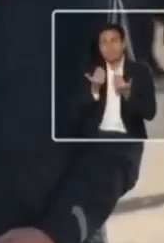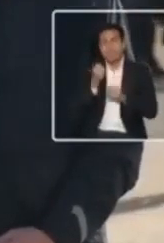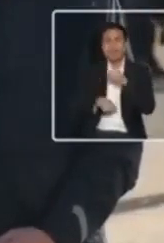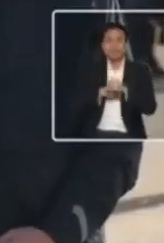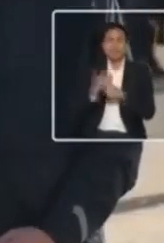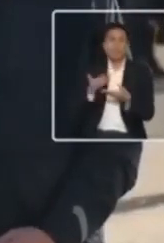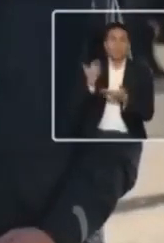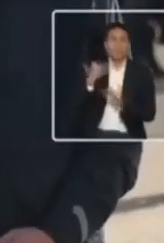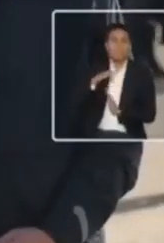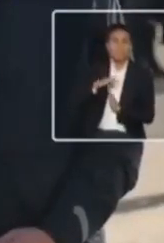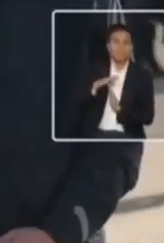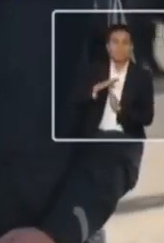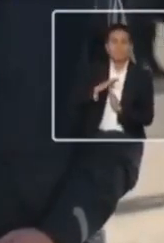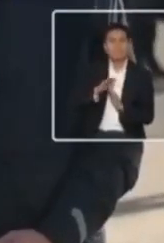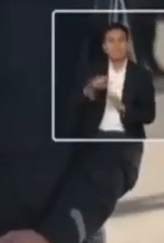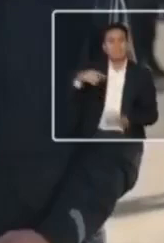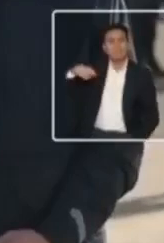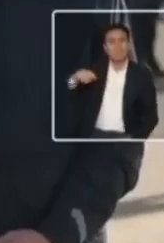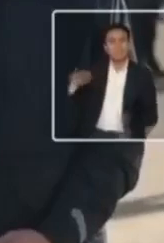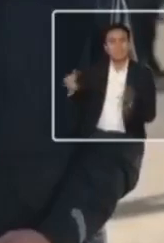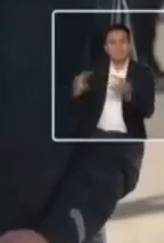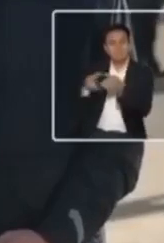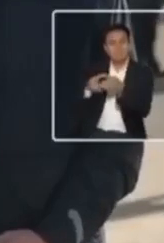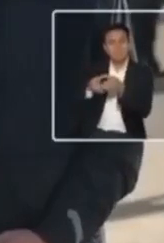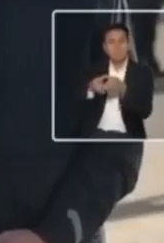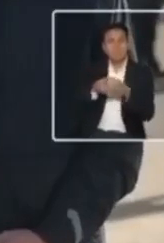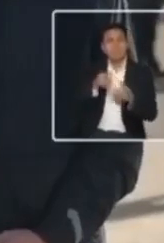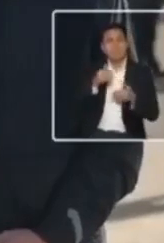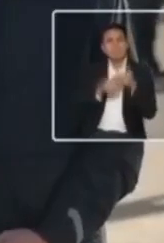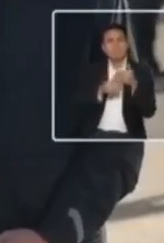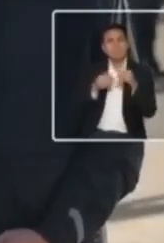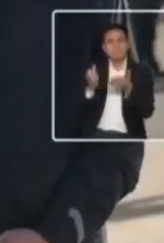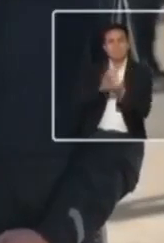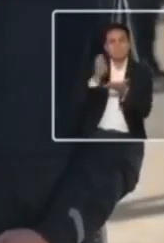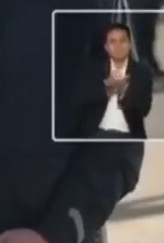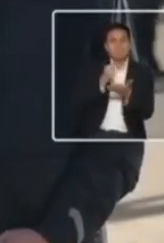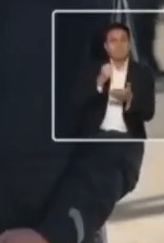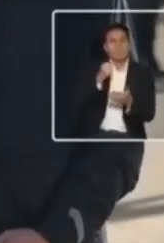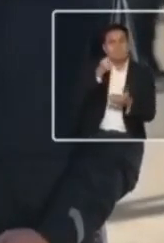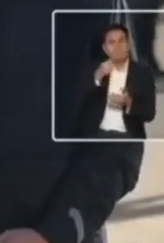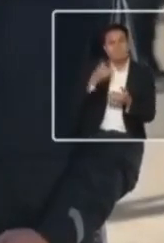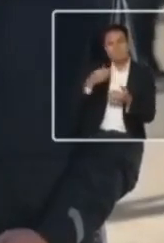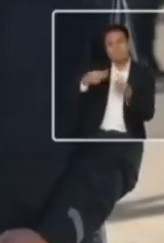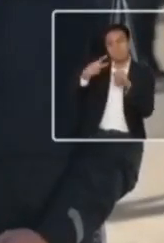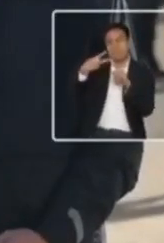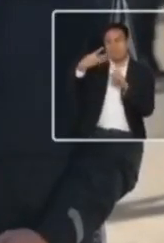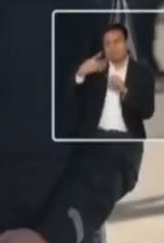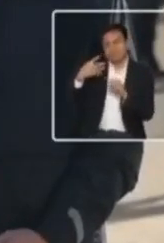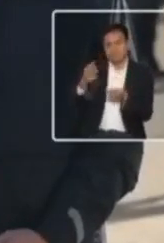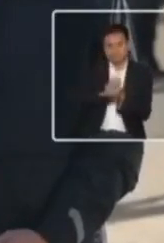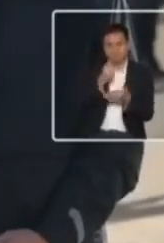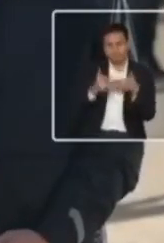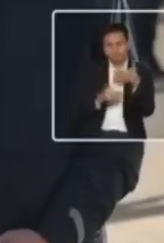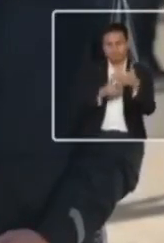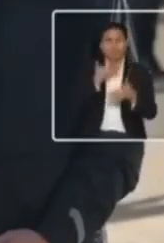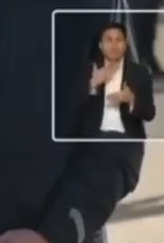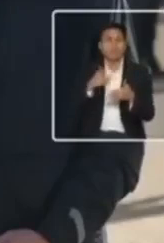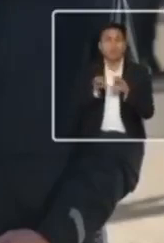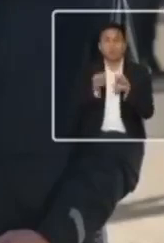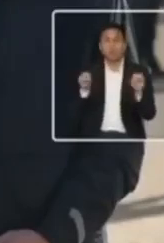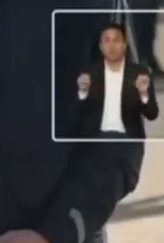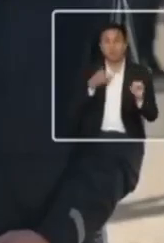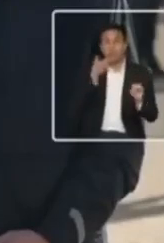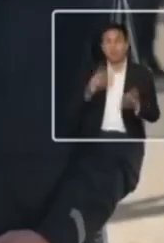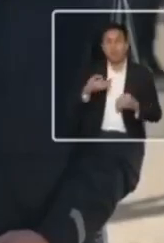año pasado y que con la mesa del Senado acordamos deben ser los primeros que saquemos. Los primeros, porque los compromisos